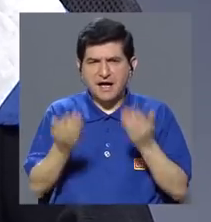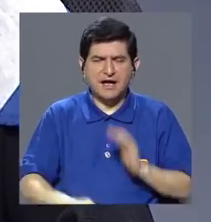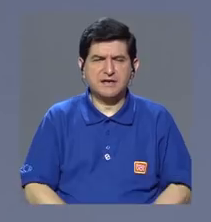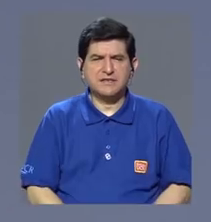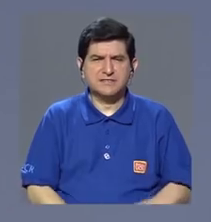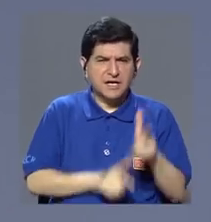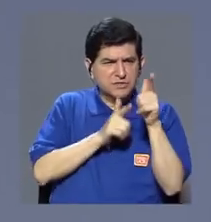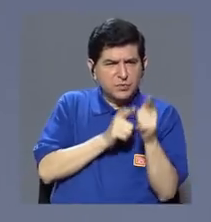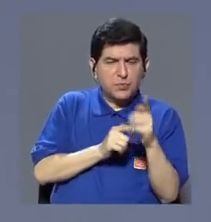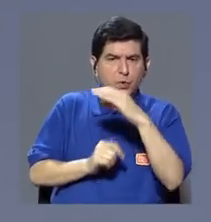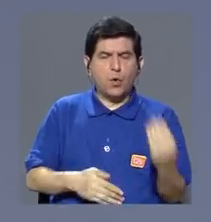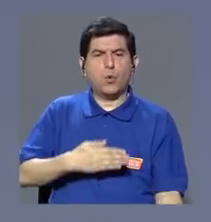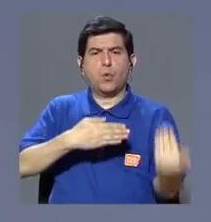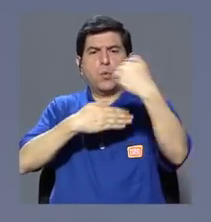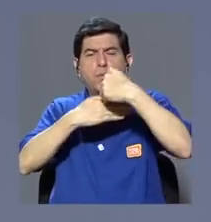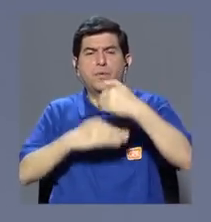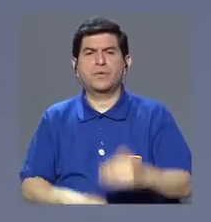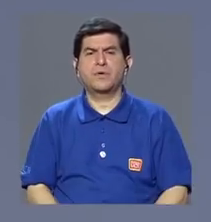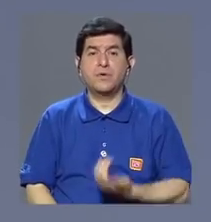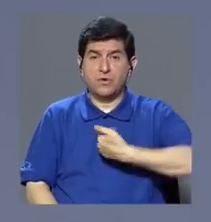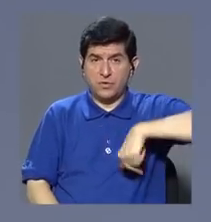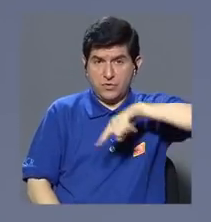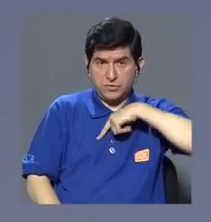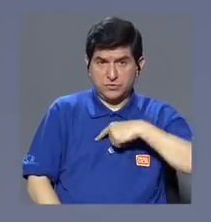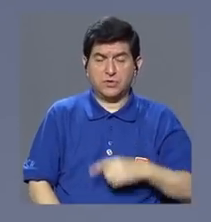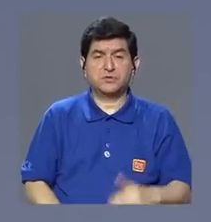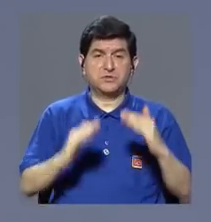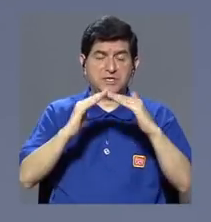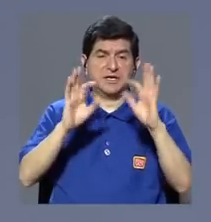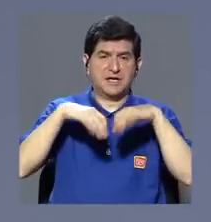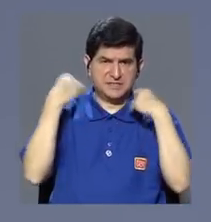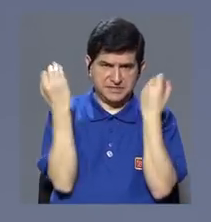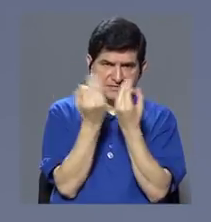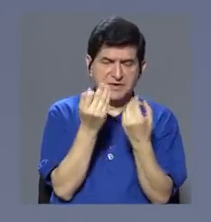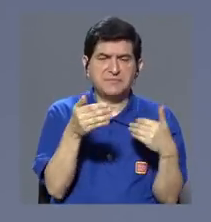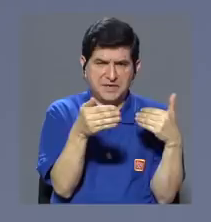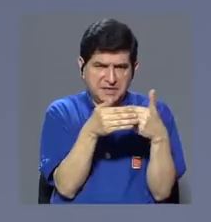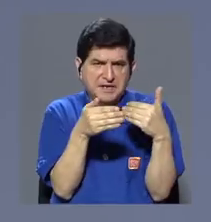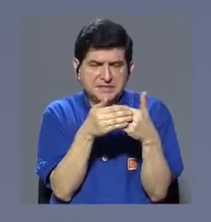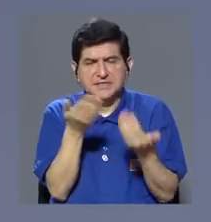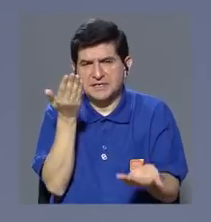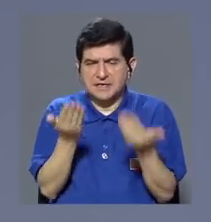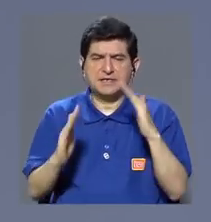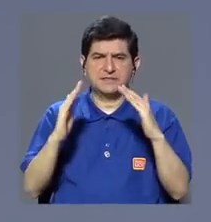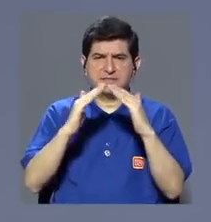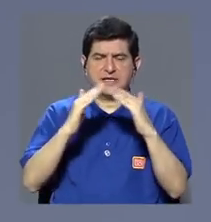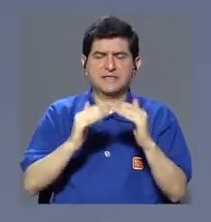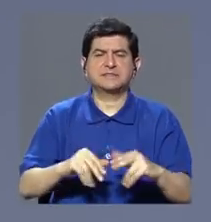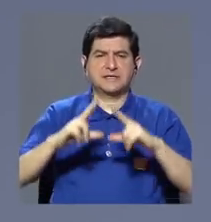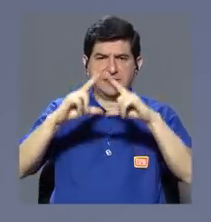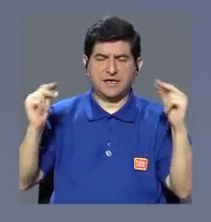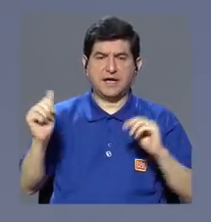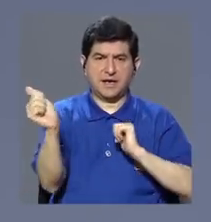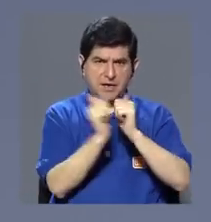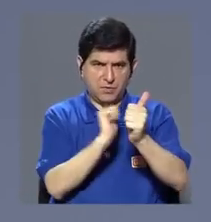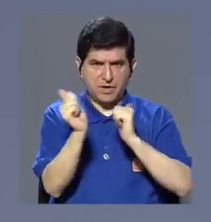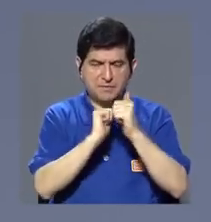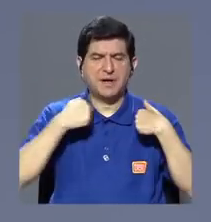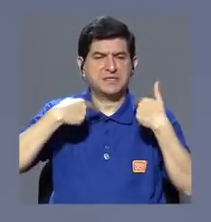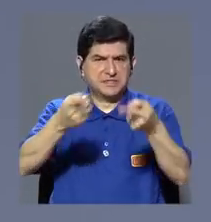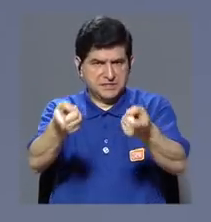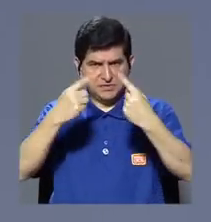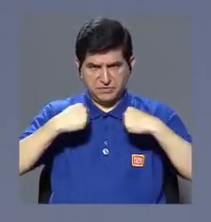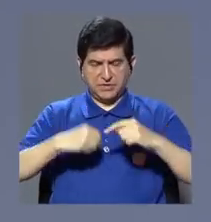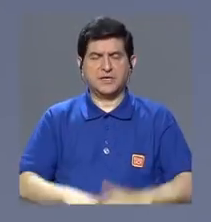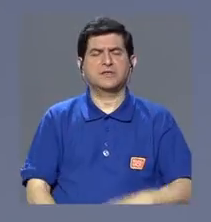morteros nosotros en casa tenemos familias cercanas que viven en nicaragua y que pasa en el tránsito costa rica-nicaragua constantemente